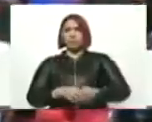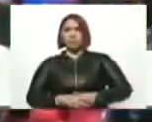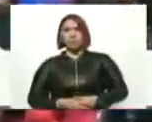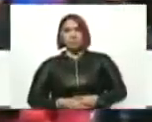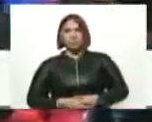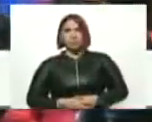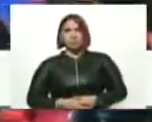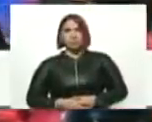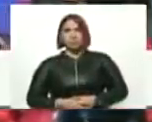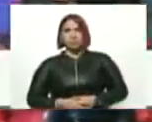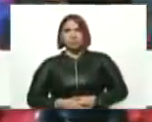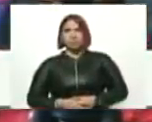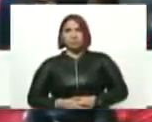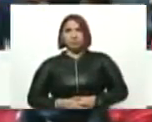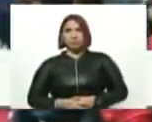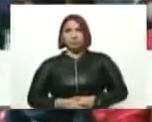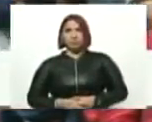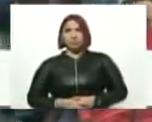en